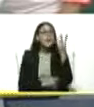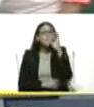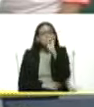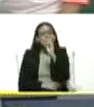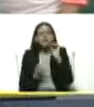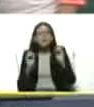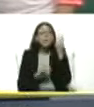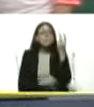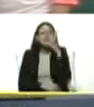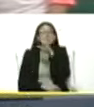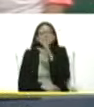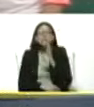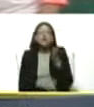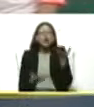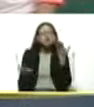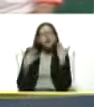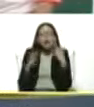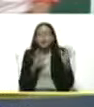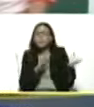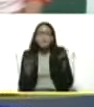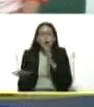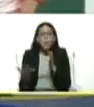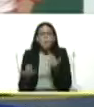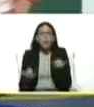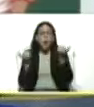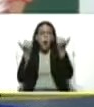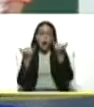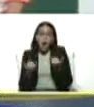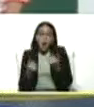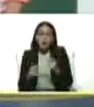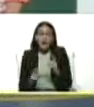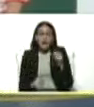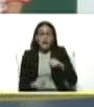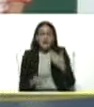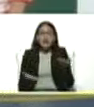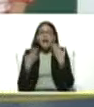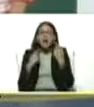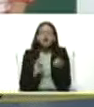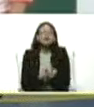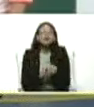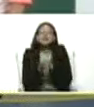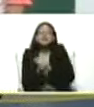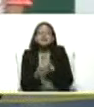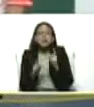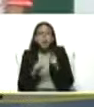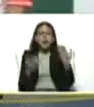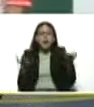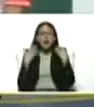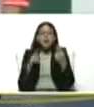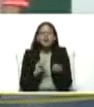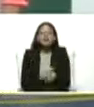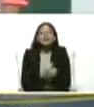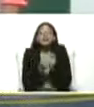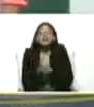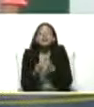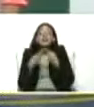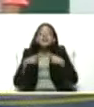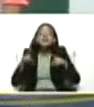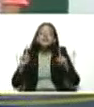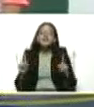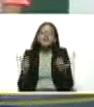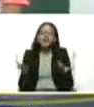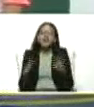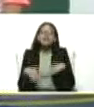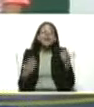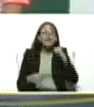cacaos originarios, los cacaos finos de aroma, que tengan una respuesta fisiológica de rendimiento y ecológica superior a lo